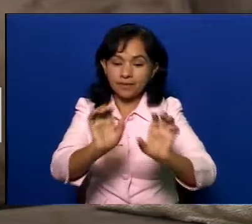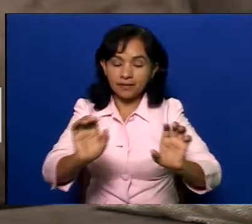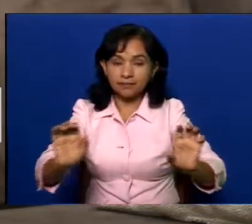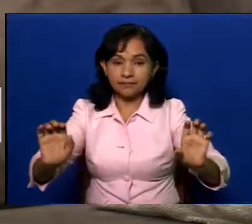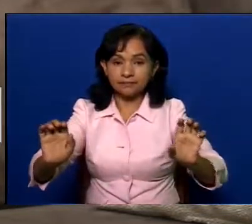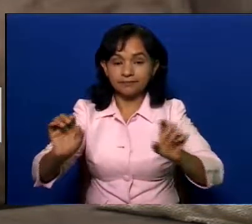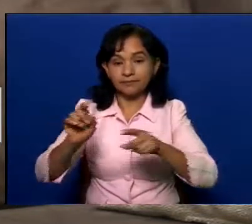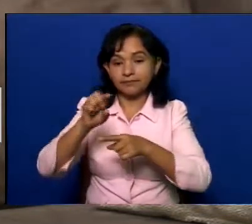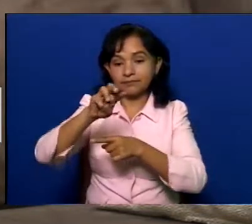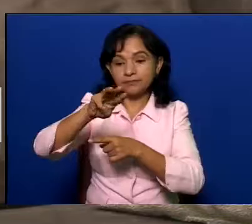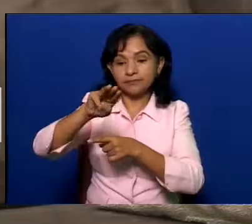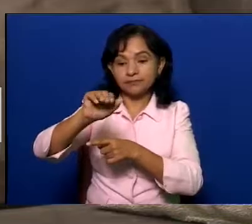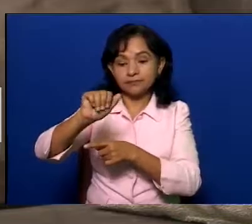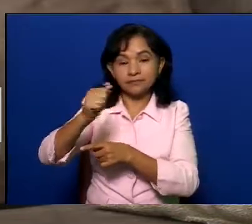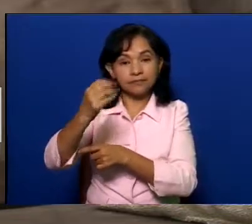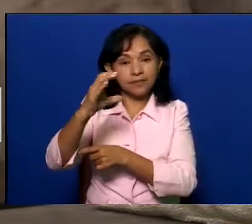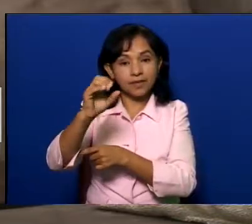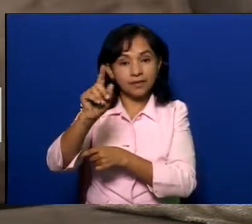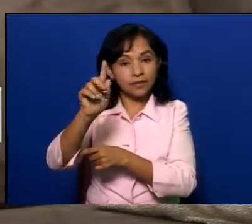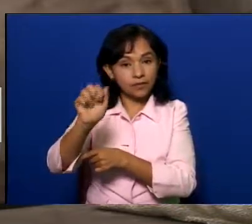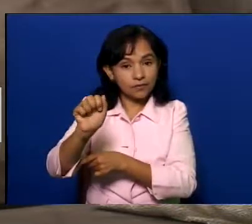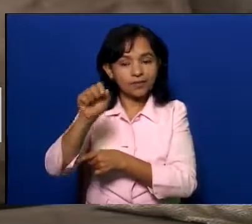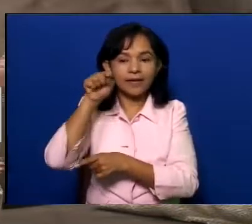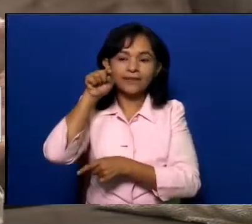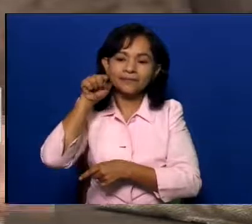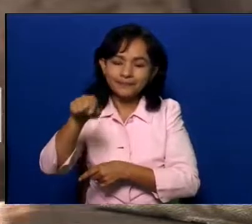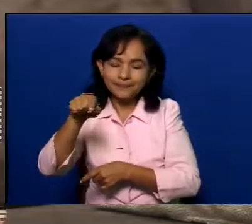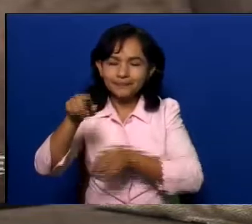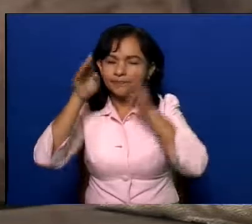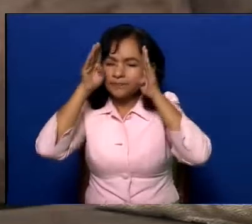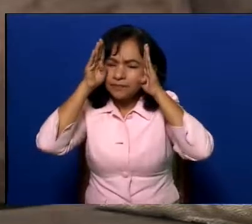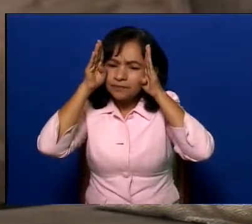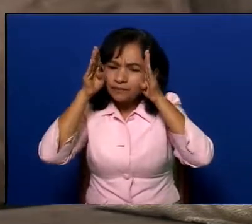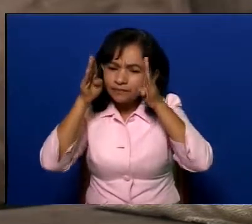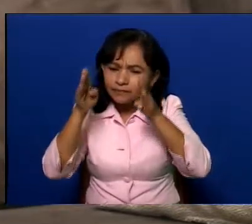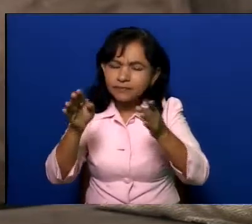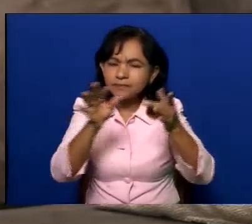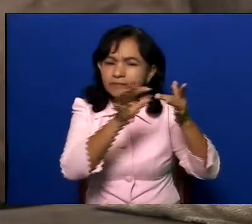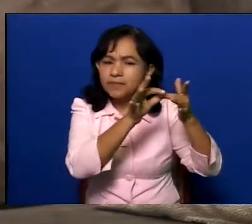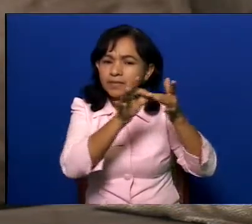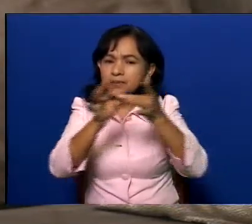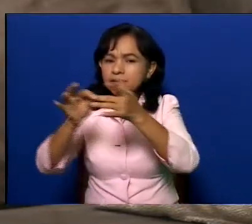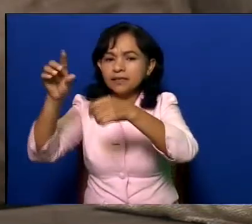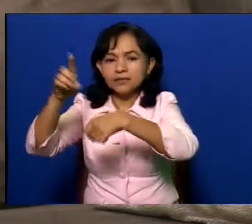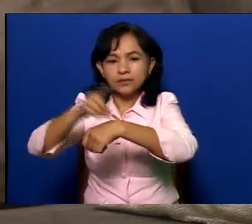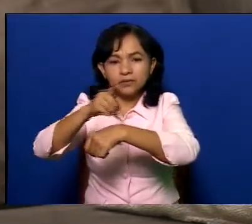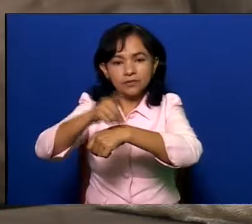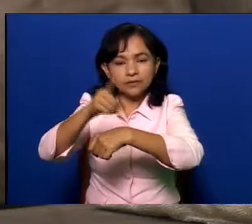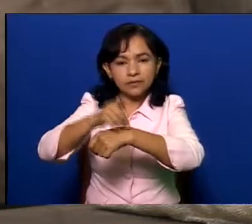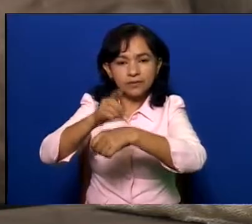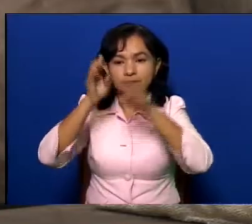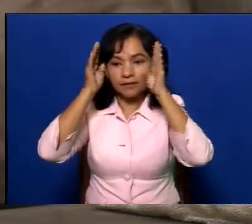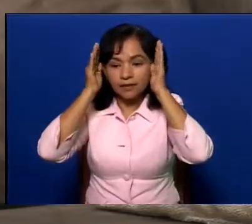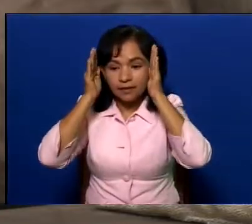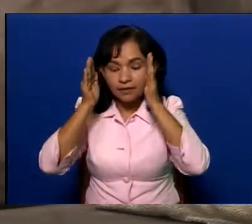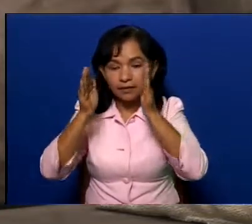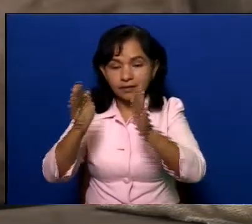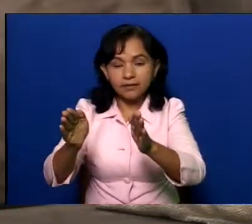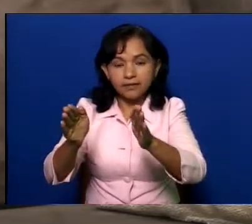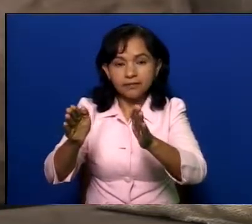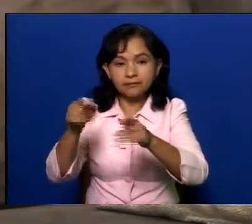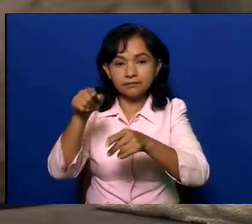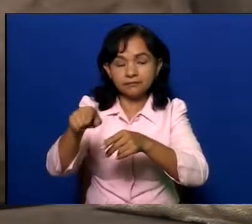integrabilidad con que se atienden estos problemas, que el modelo de salud familiar y comunitario, a través de sus objetivos y de sus principios,